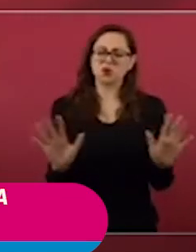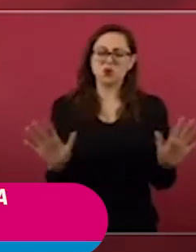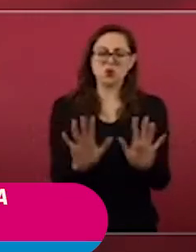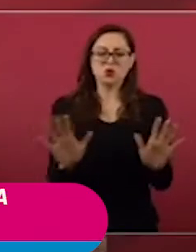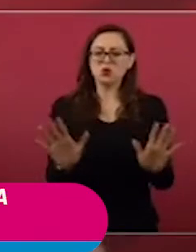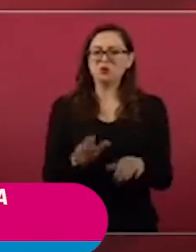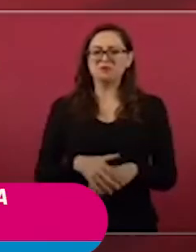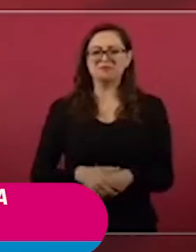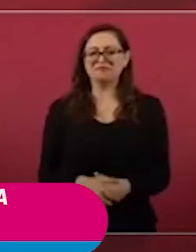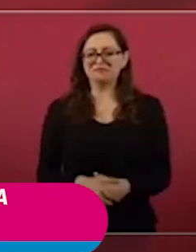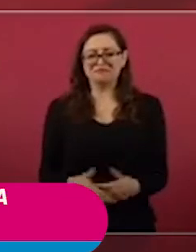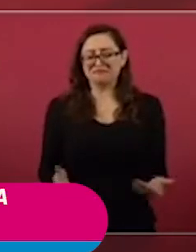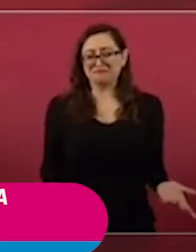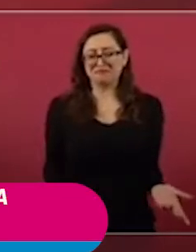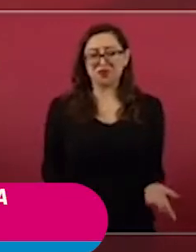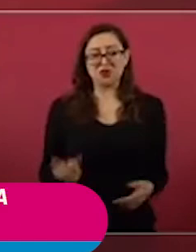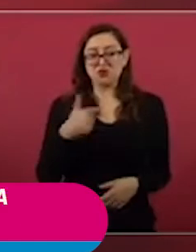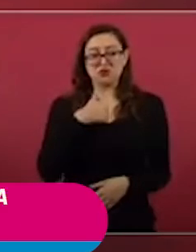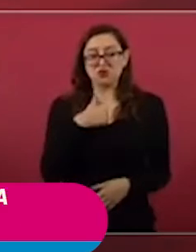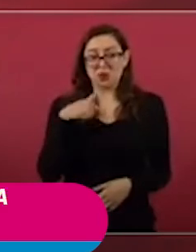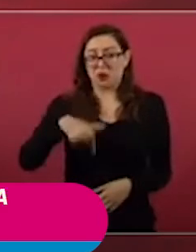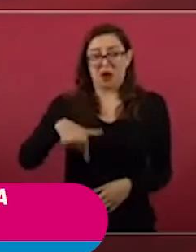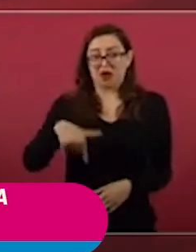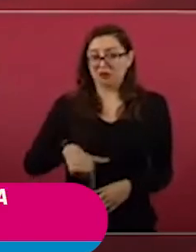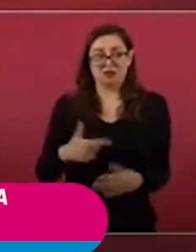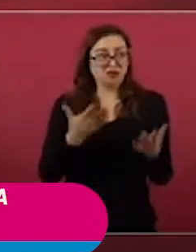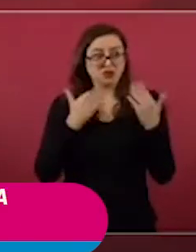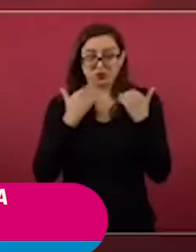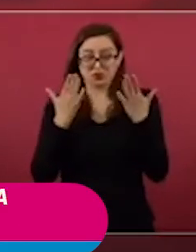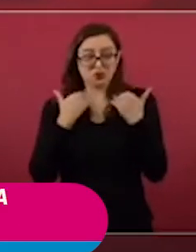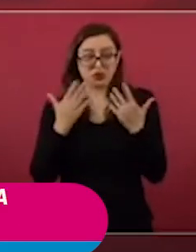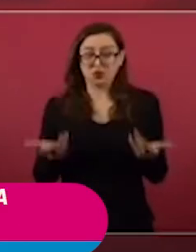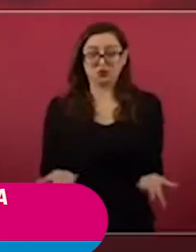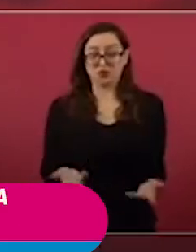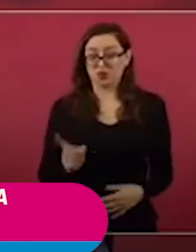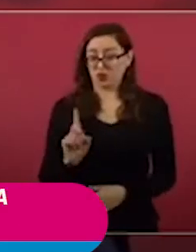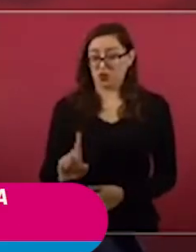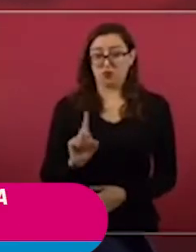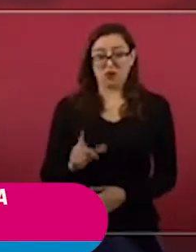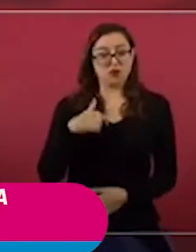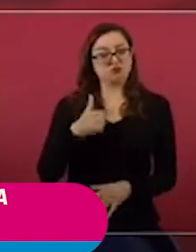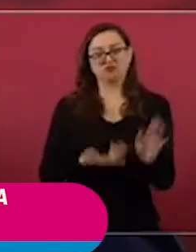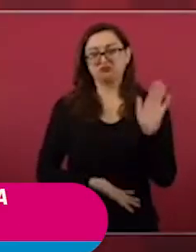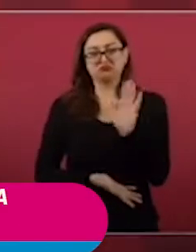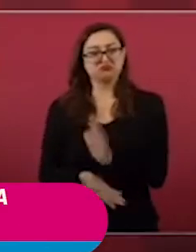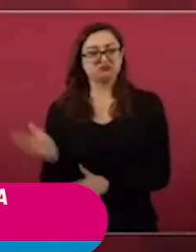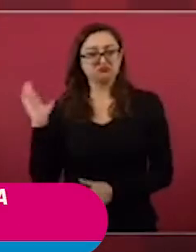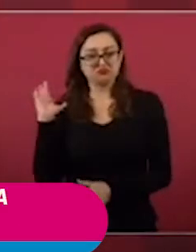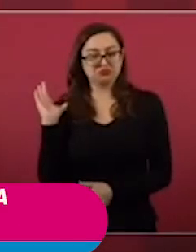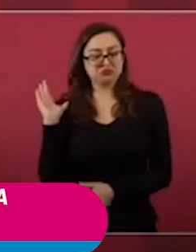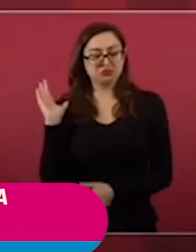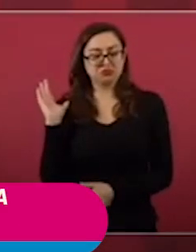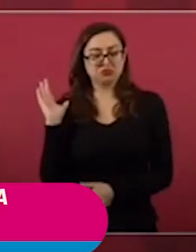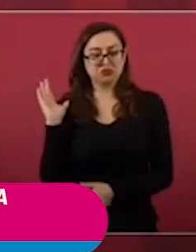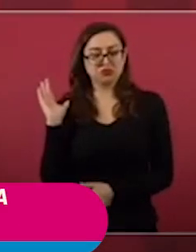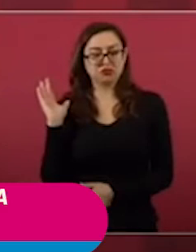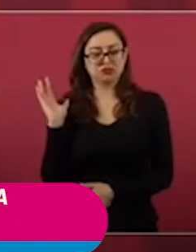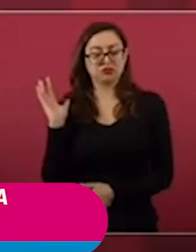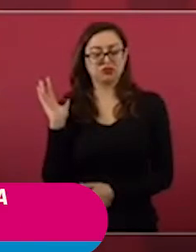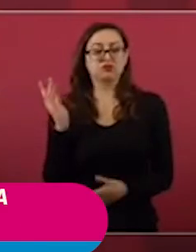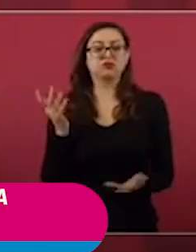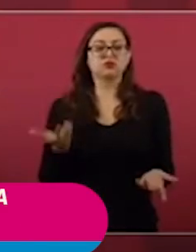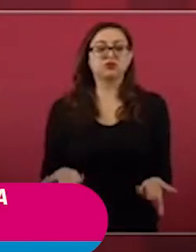que yo no iba a estar, no voy a estar el domingo porque voy